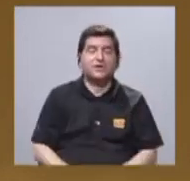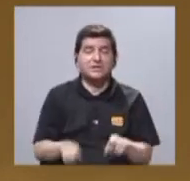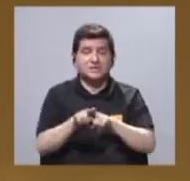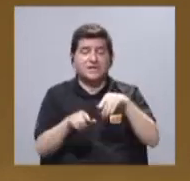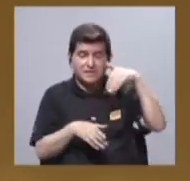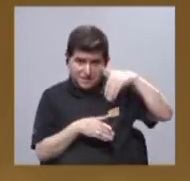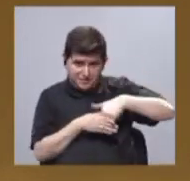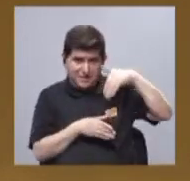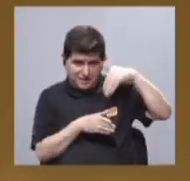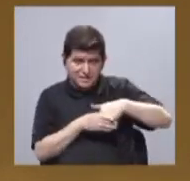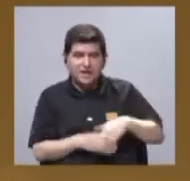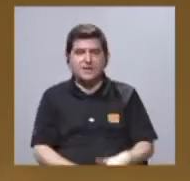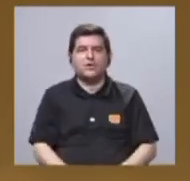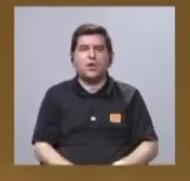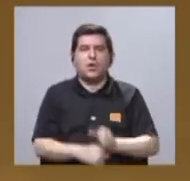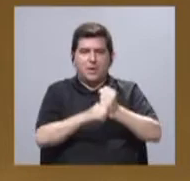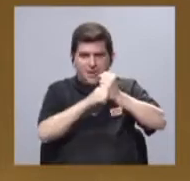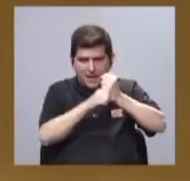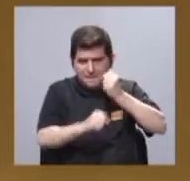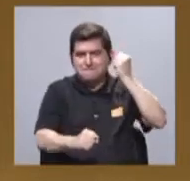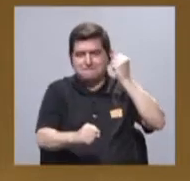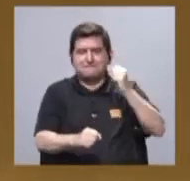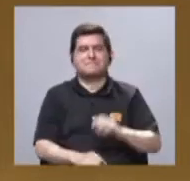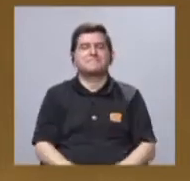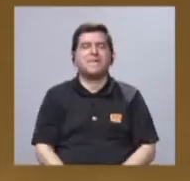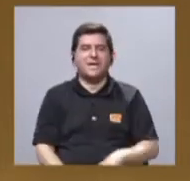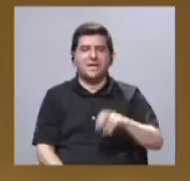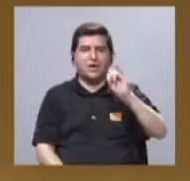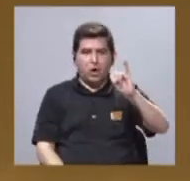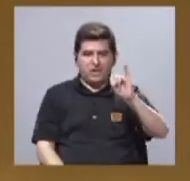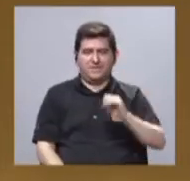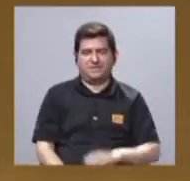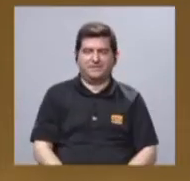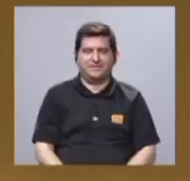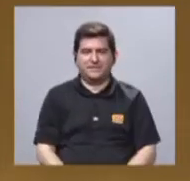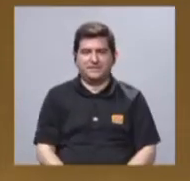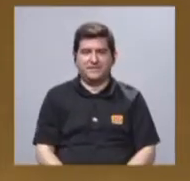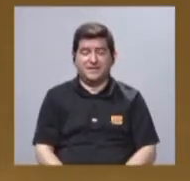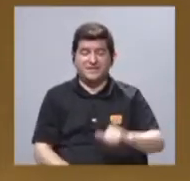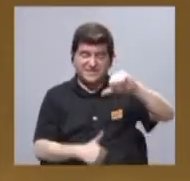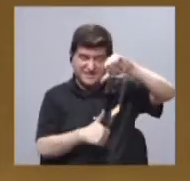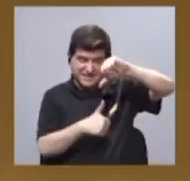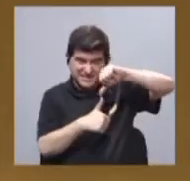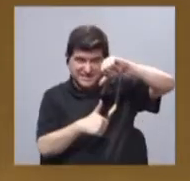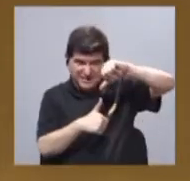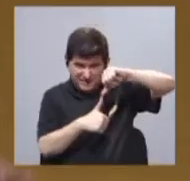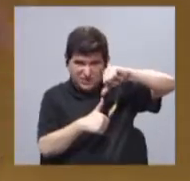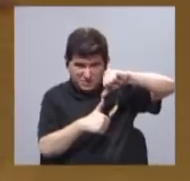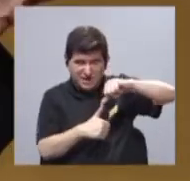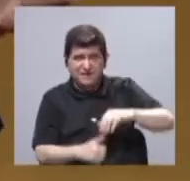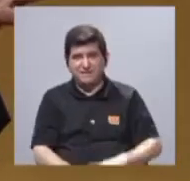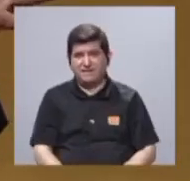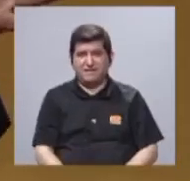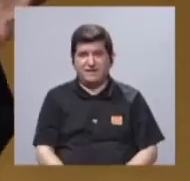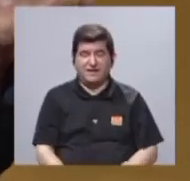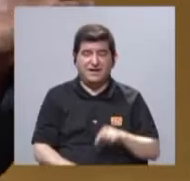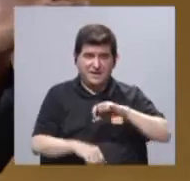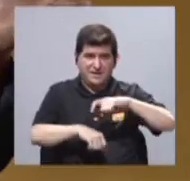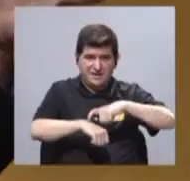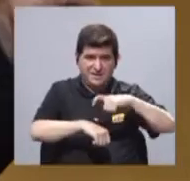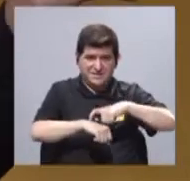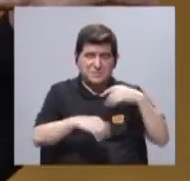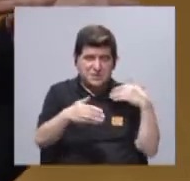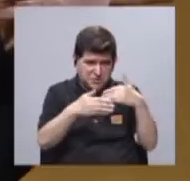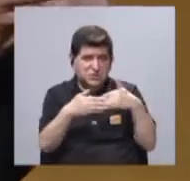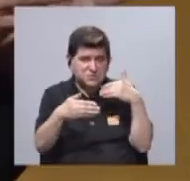ministro de Relaciones Exteriores y Interiores del Imperio de Iturbide, de suerte que